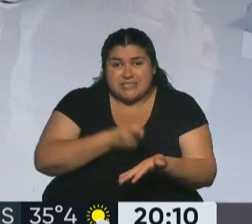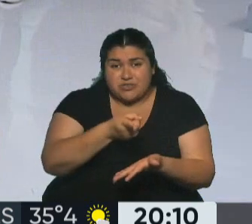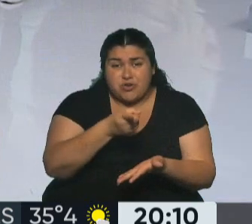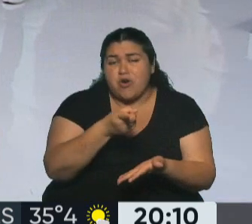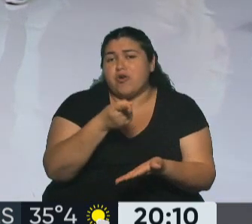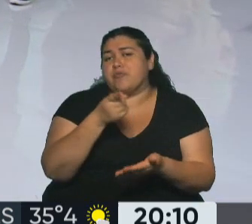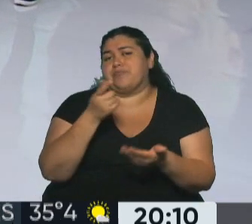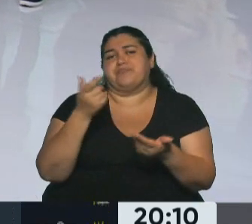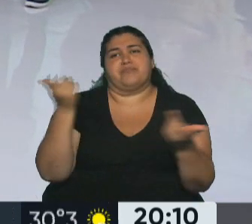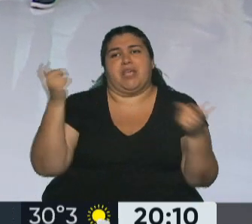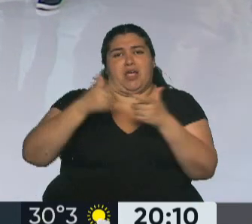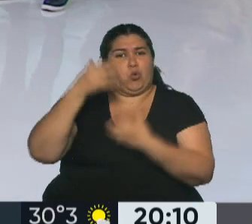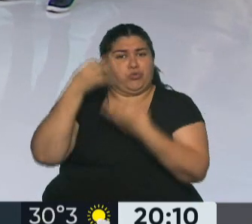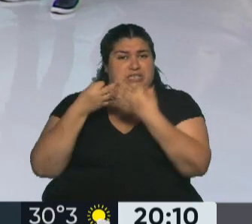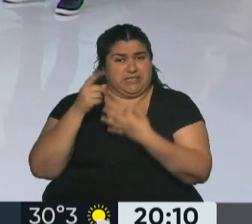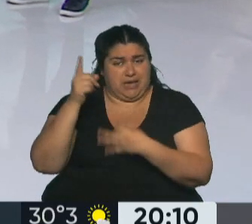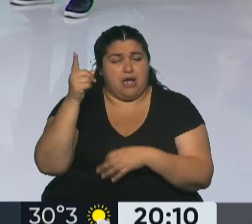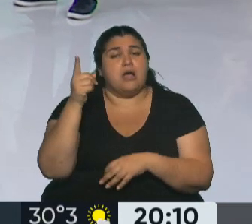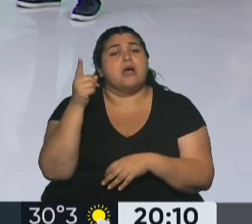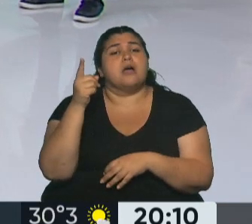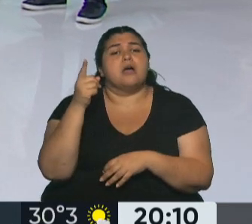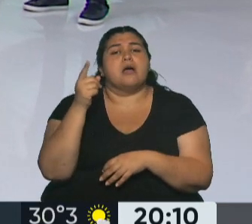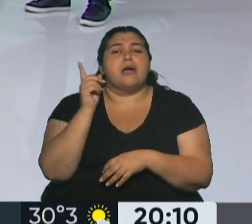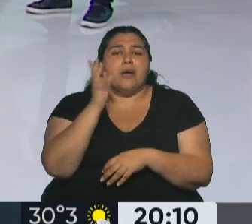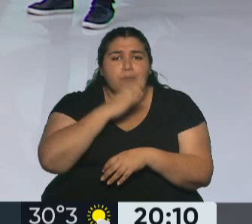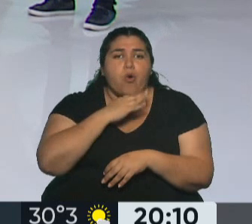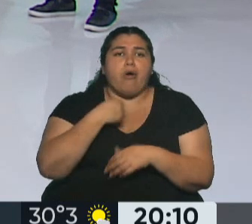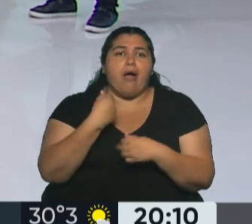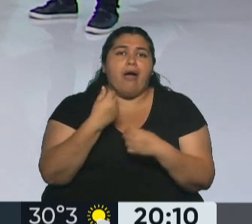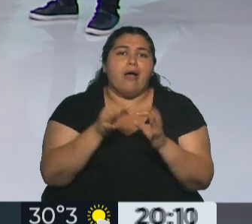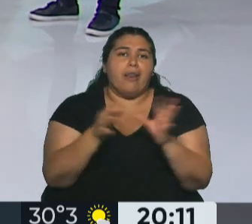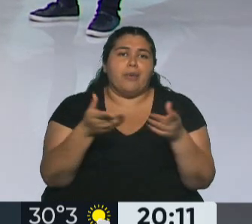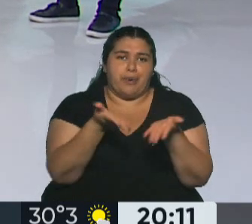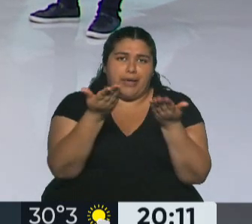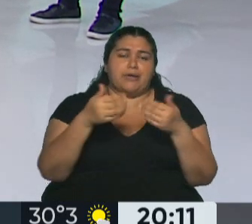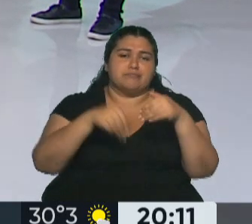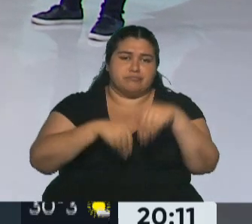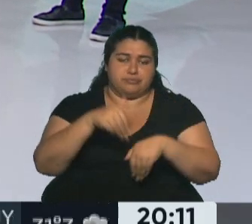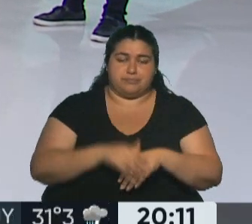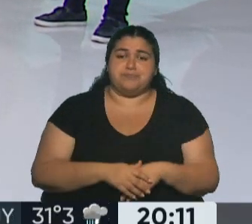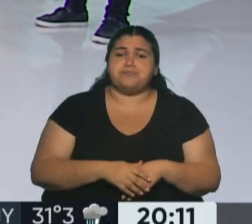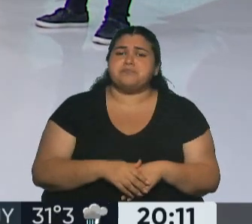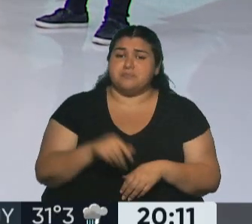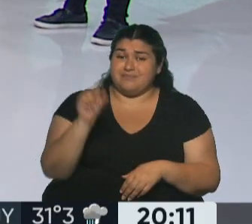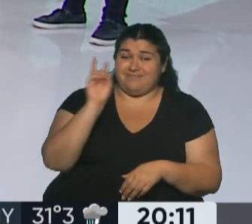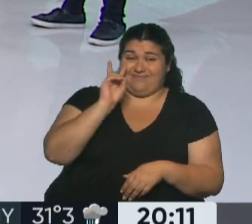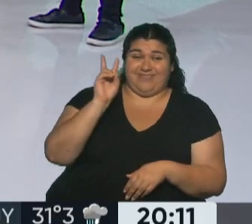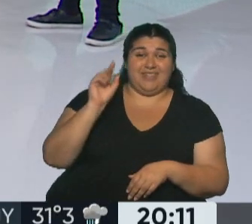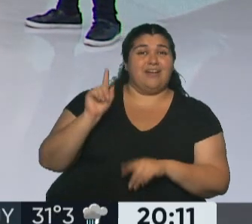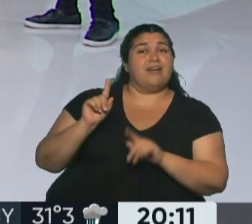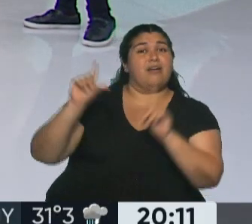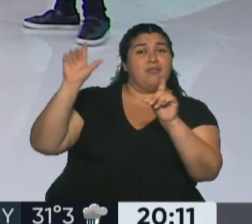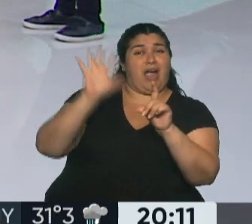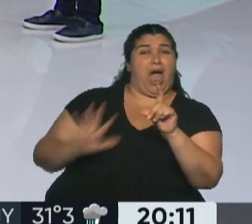de la cámara de apelaciones que le dio la posibilidad a Boca de votar en el día de mañana allí en el mapa vemos las tres carpas ubicadas en trenos cés de la